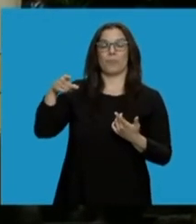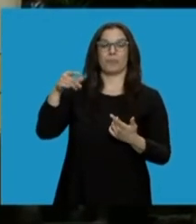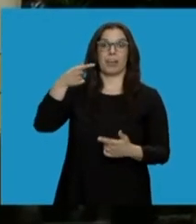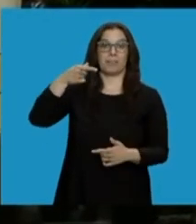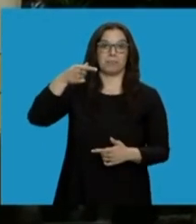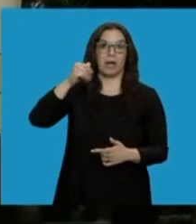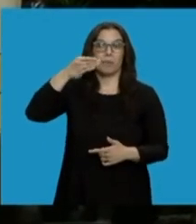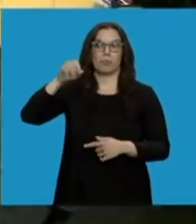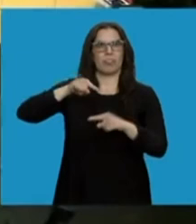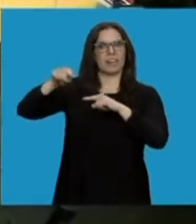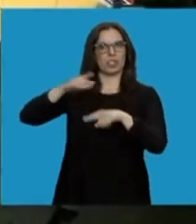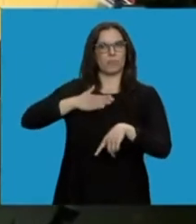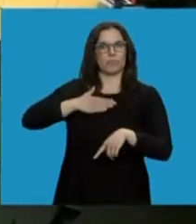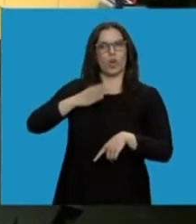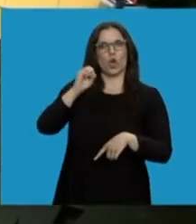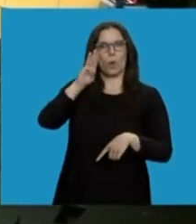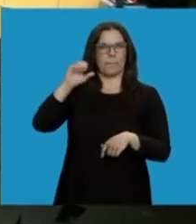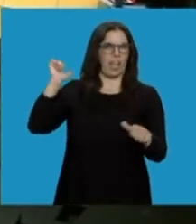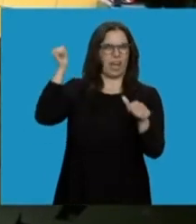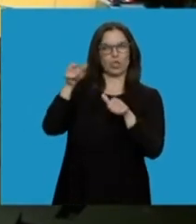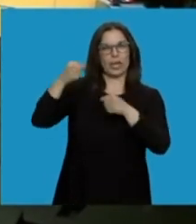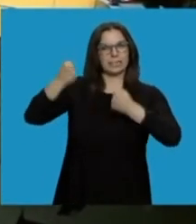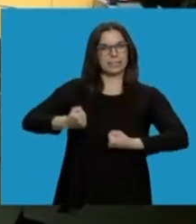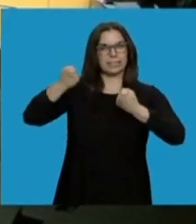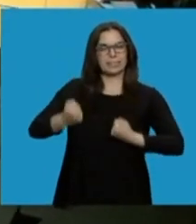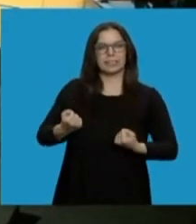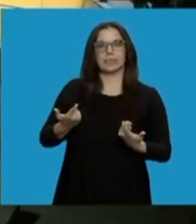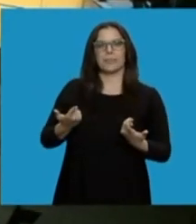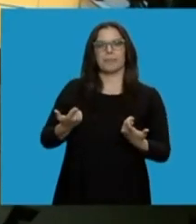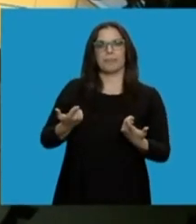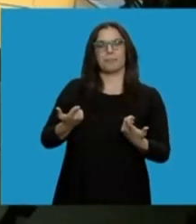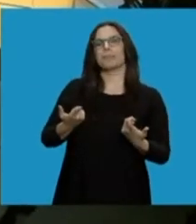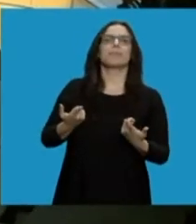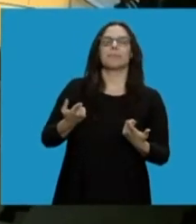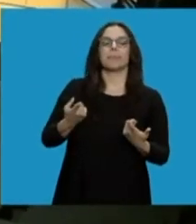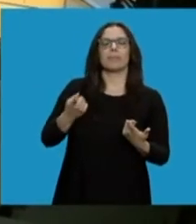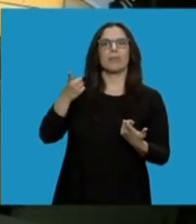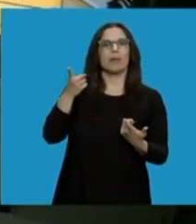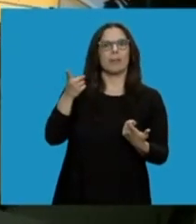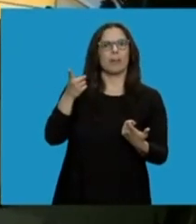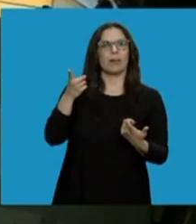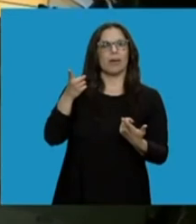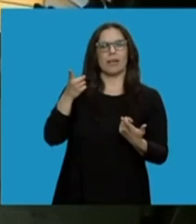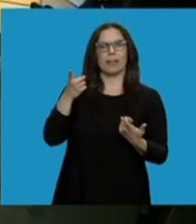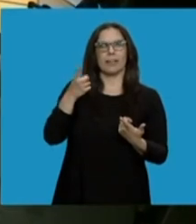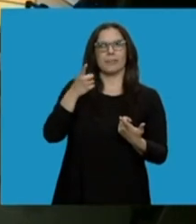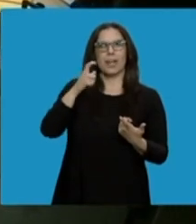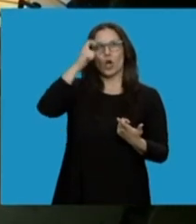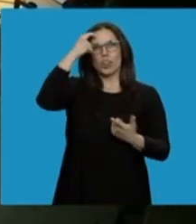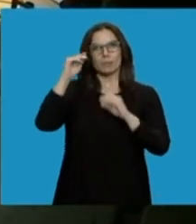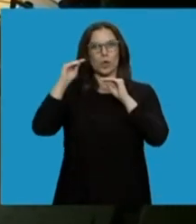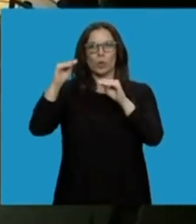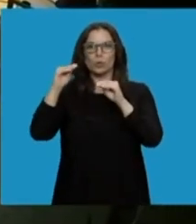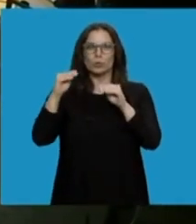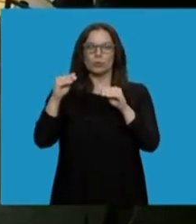años, y que él insistió, yo creo que nos insistía rápidamente en lo que él concebía que tenía